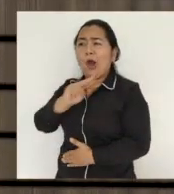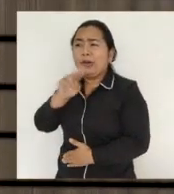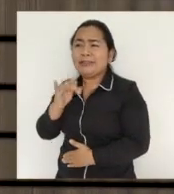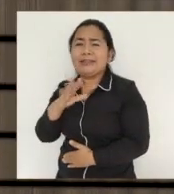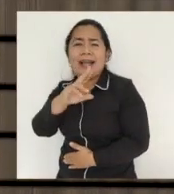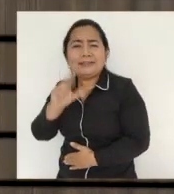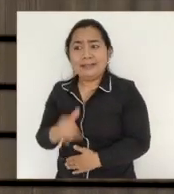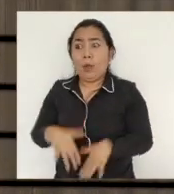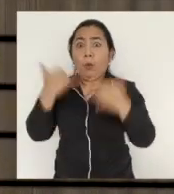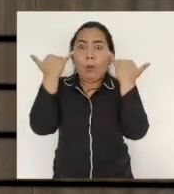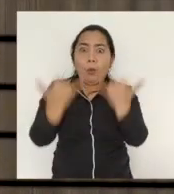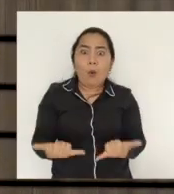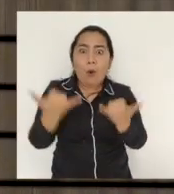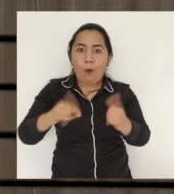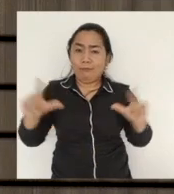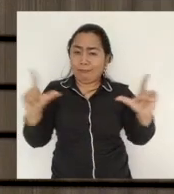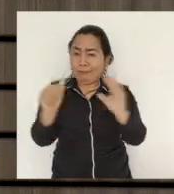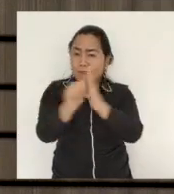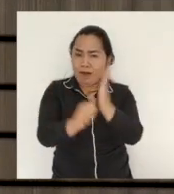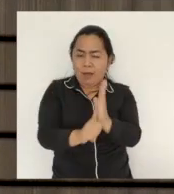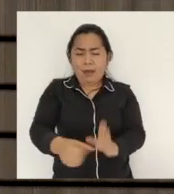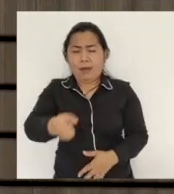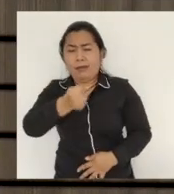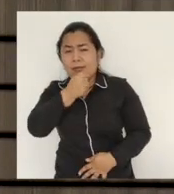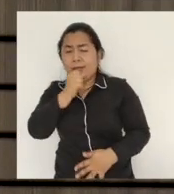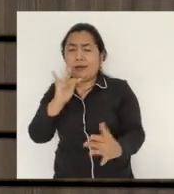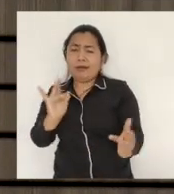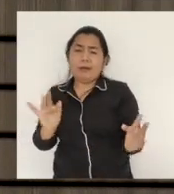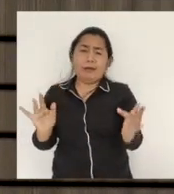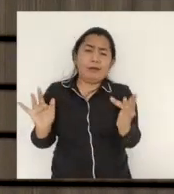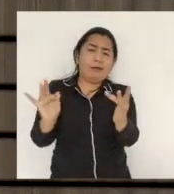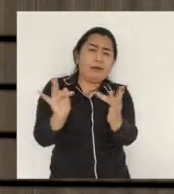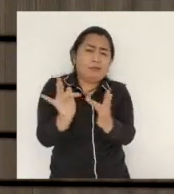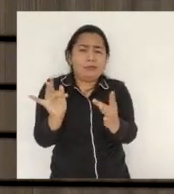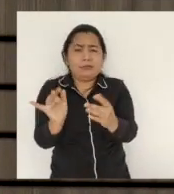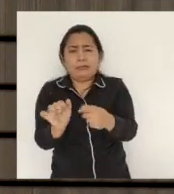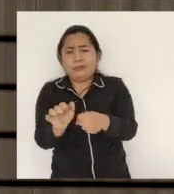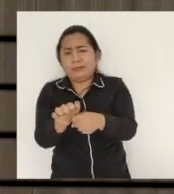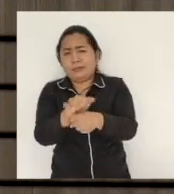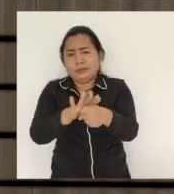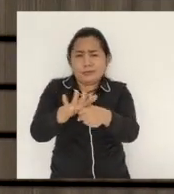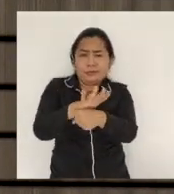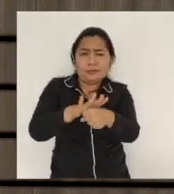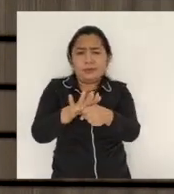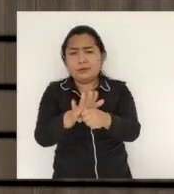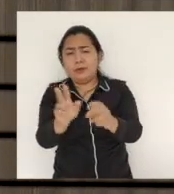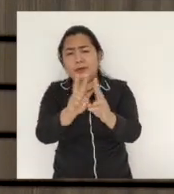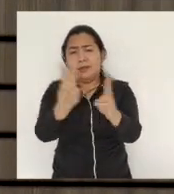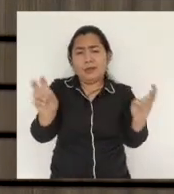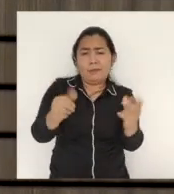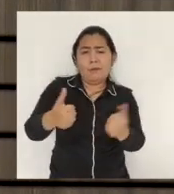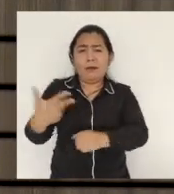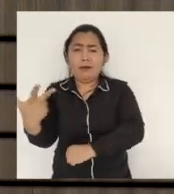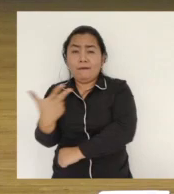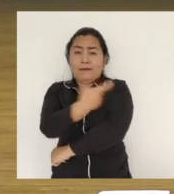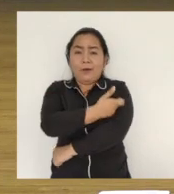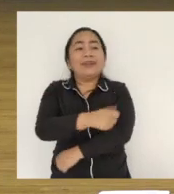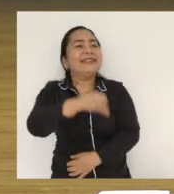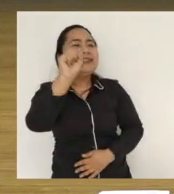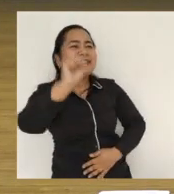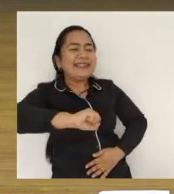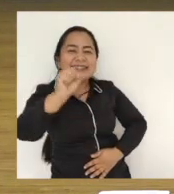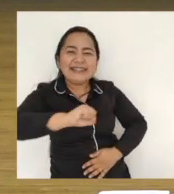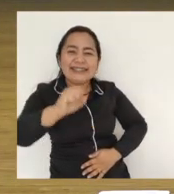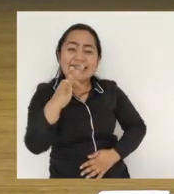Hoy, en nuestro magazine, un tema muy a tono con esta coyuntura, las famosas vacunas. Así